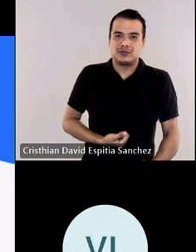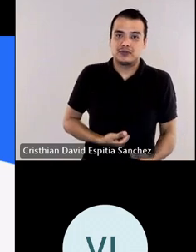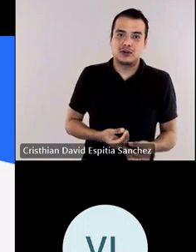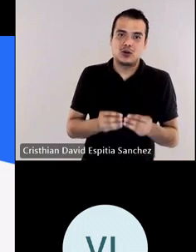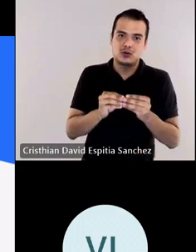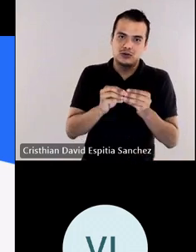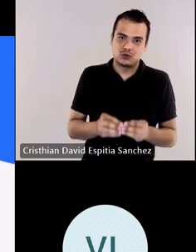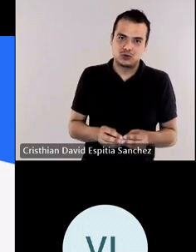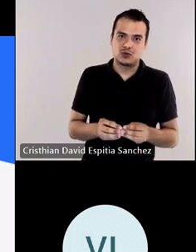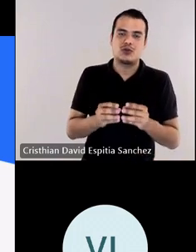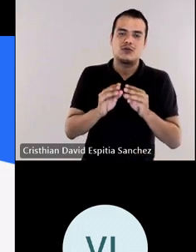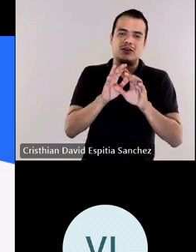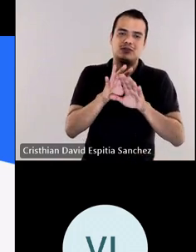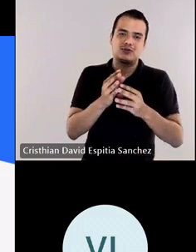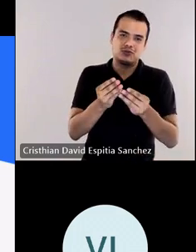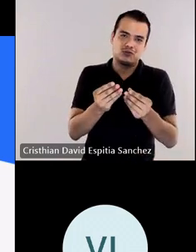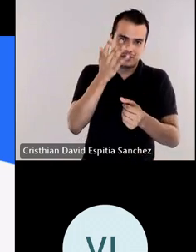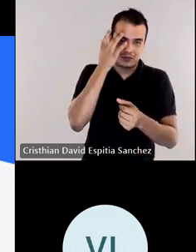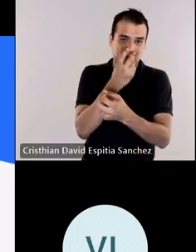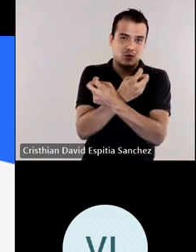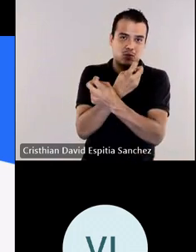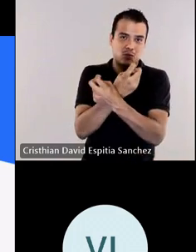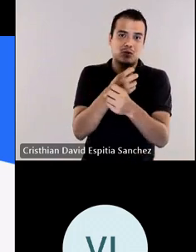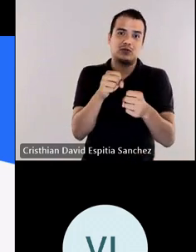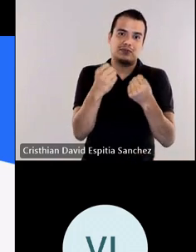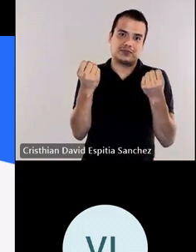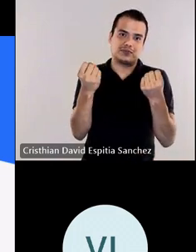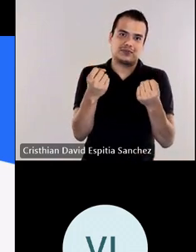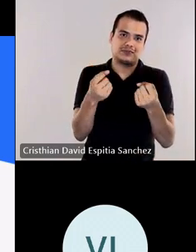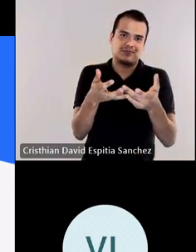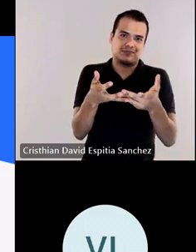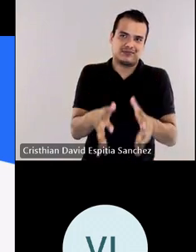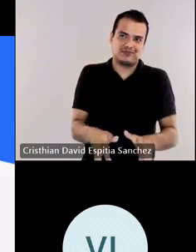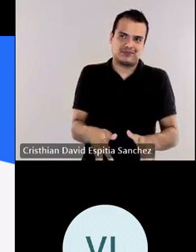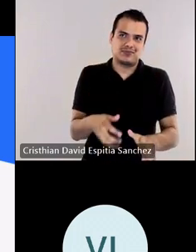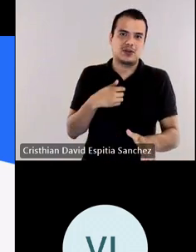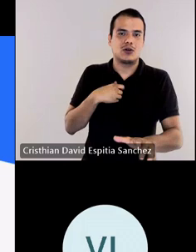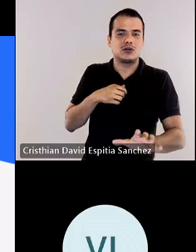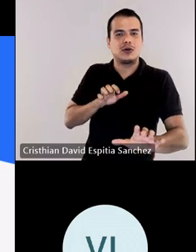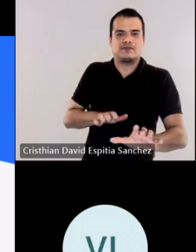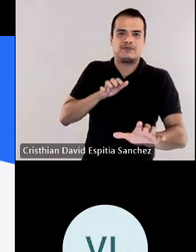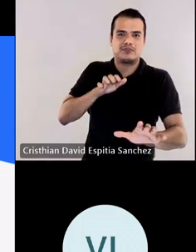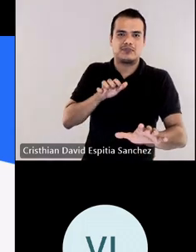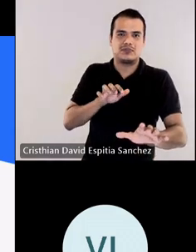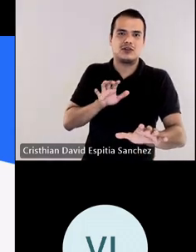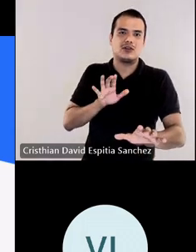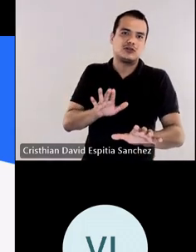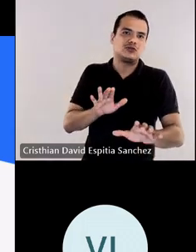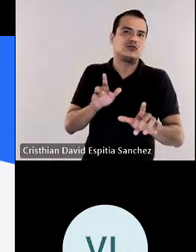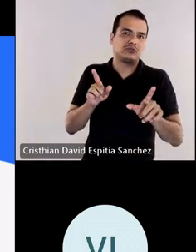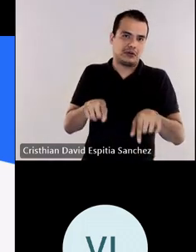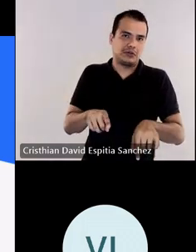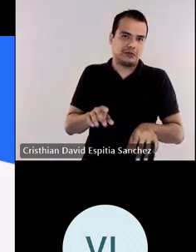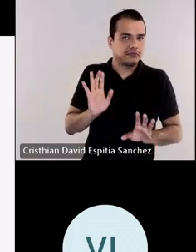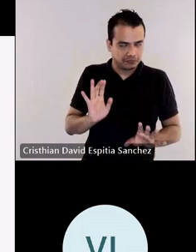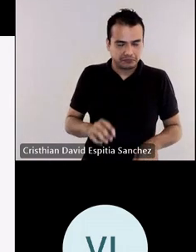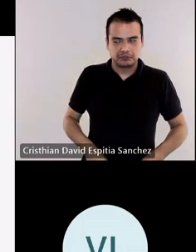de que el niño pues todavía tiene sus huesos en periodo de formación, evitar hacer el golpe directamente sobre el tórax, es sobre el